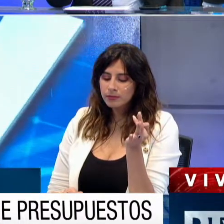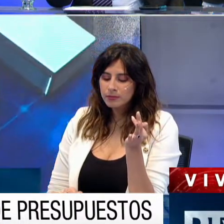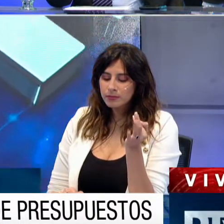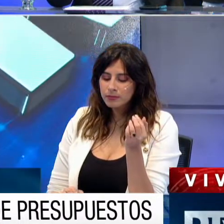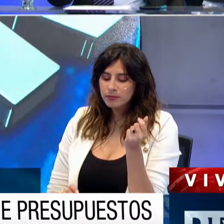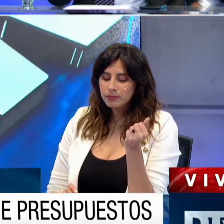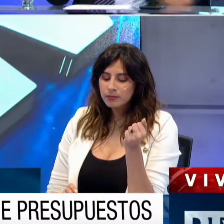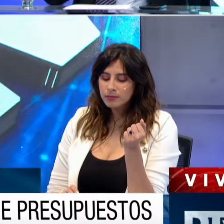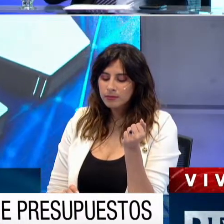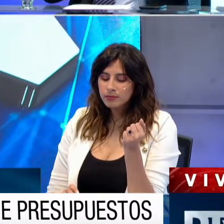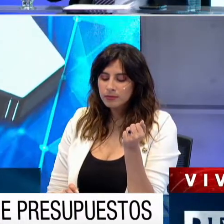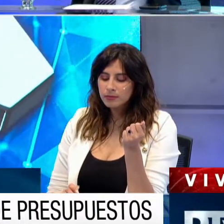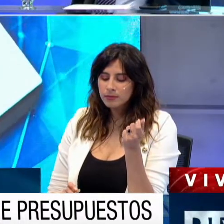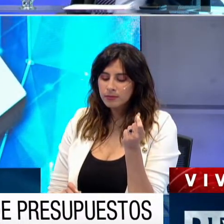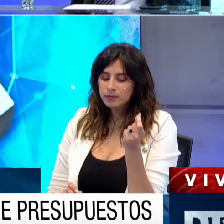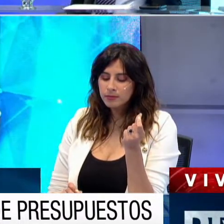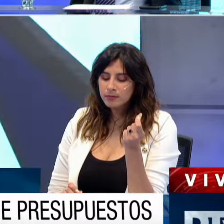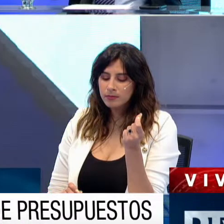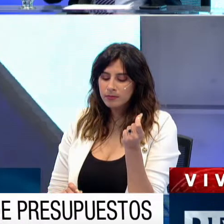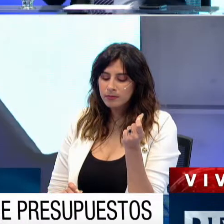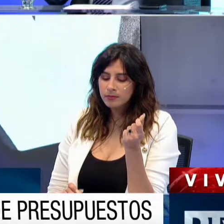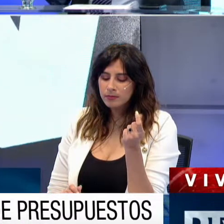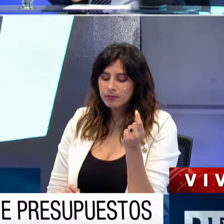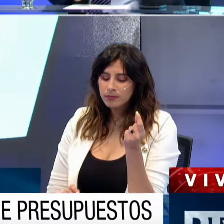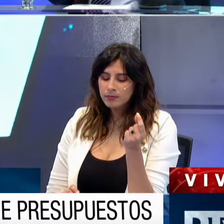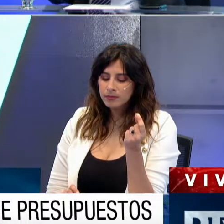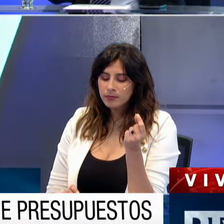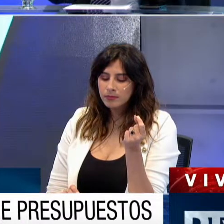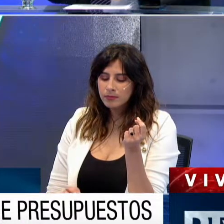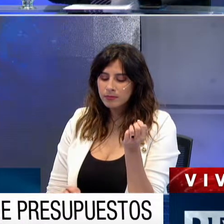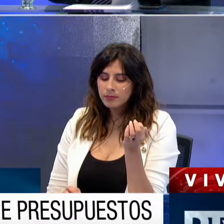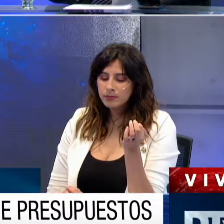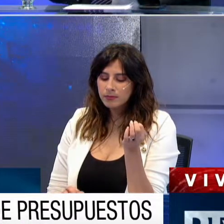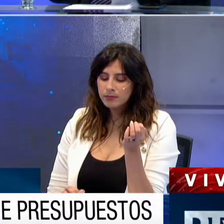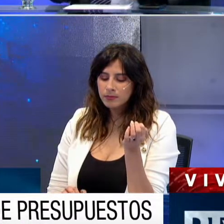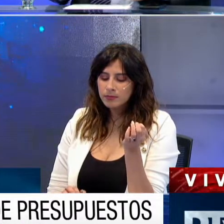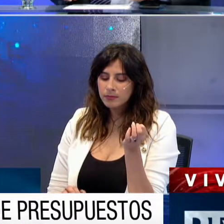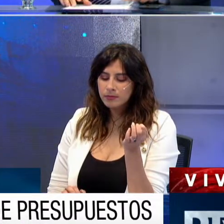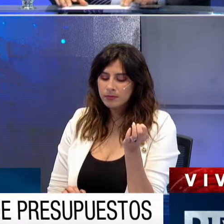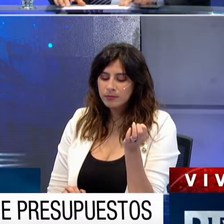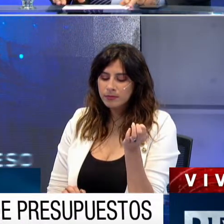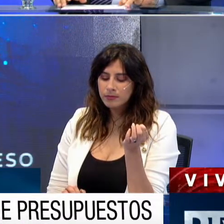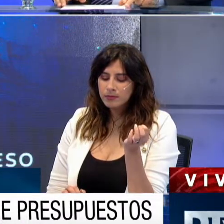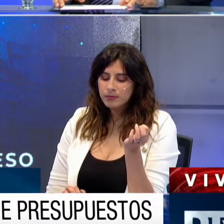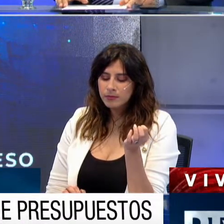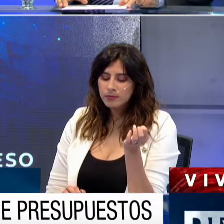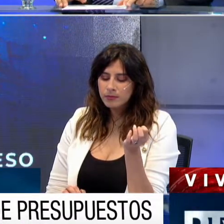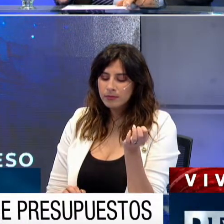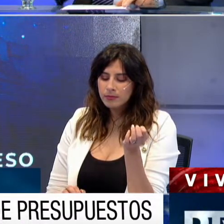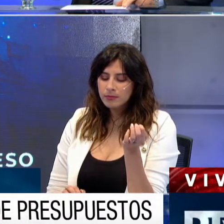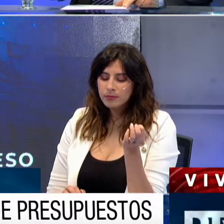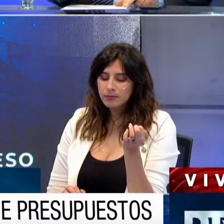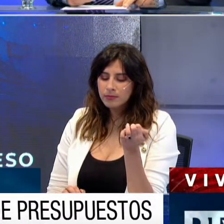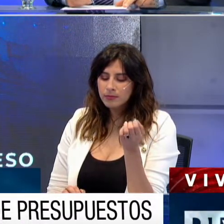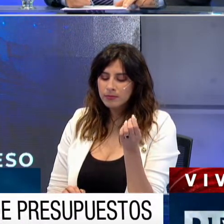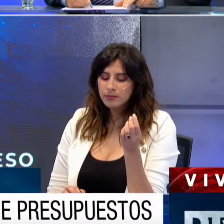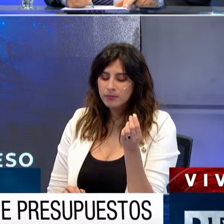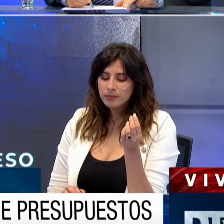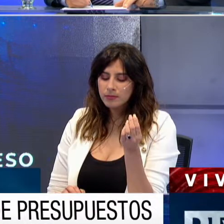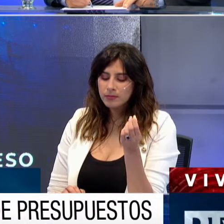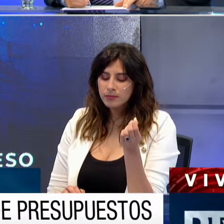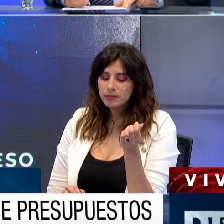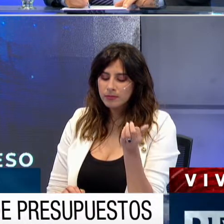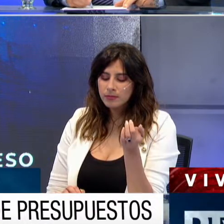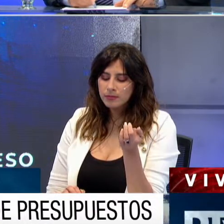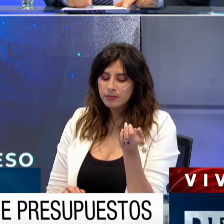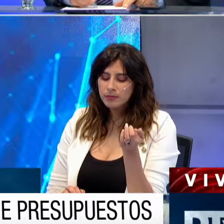provincia de Santa Fe, en donde dijo que en esta comisión, en donde se va a tratar la modificación de uno de los artículos,